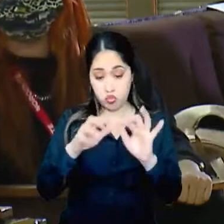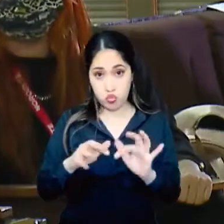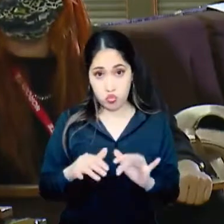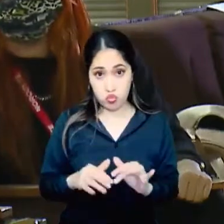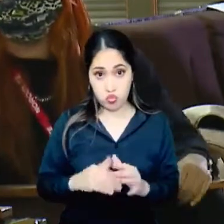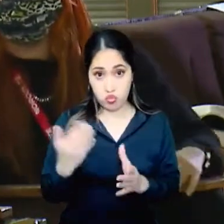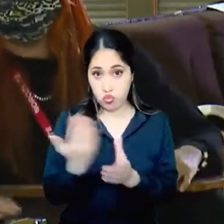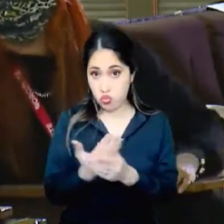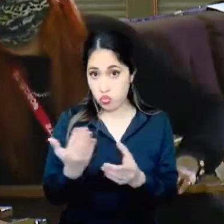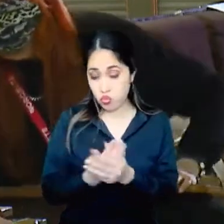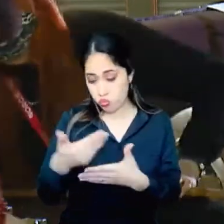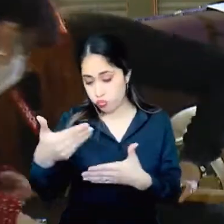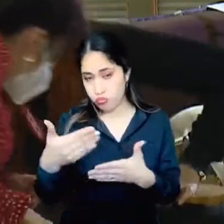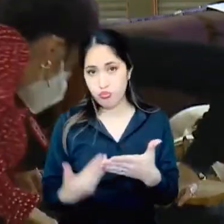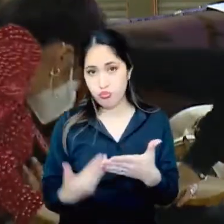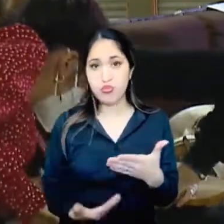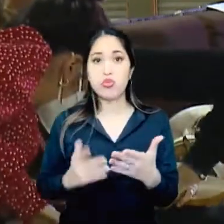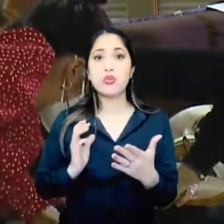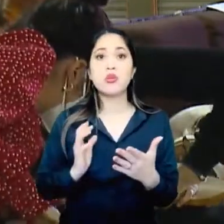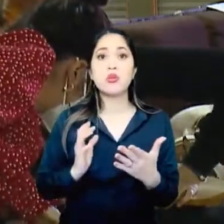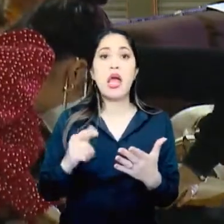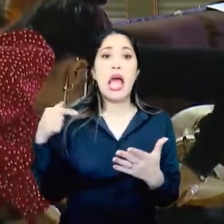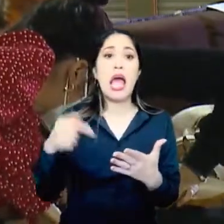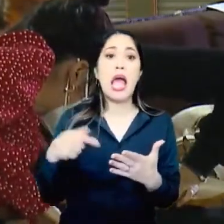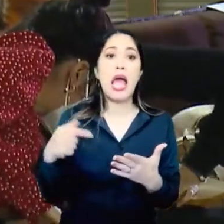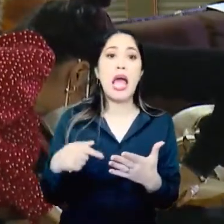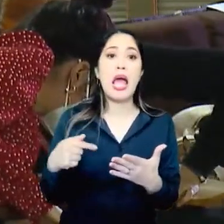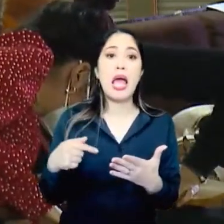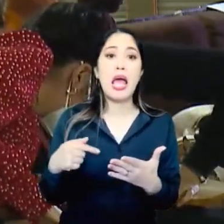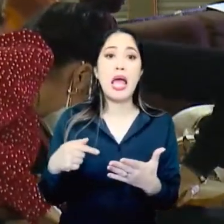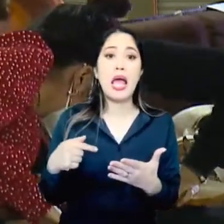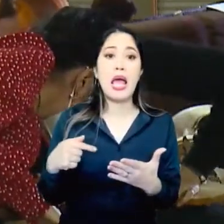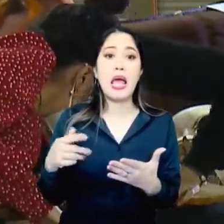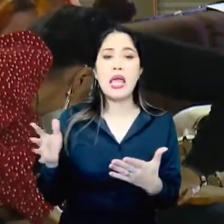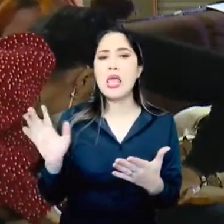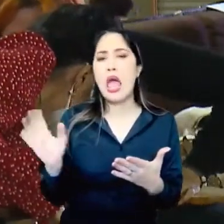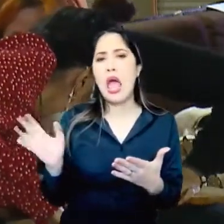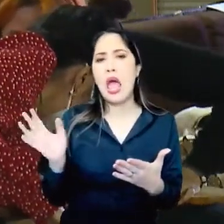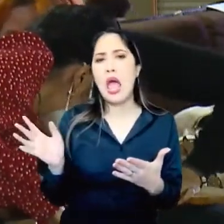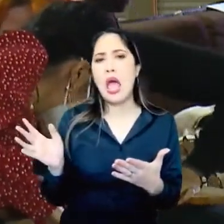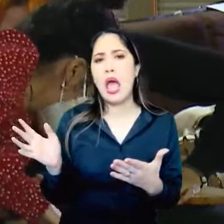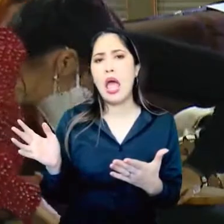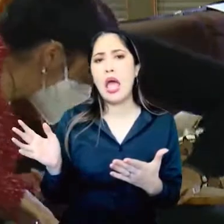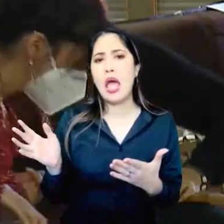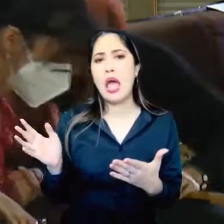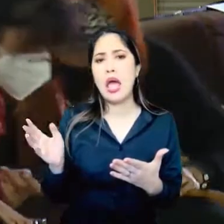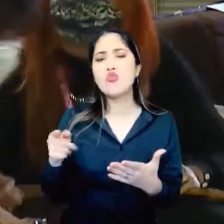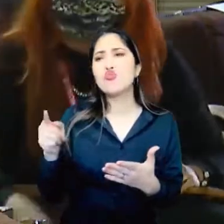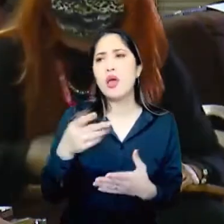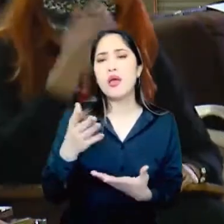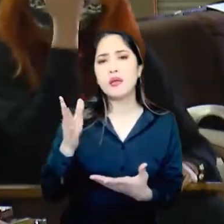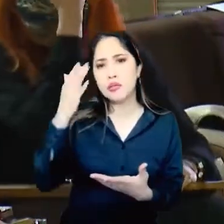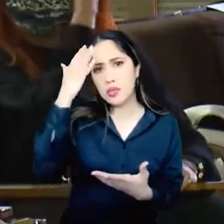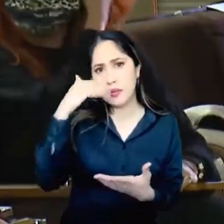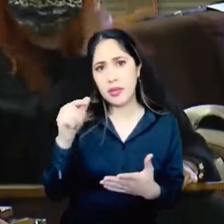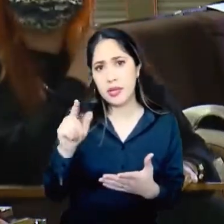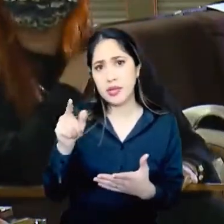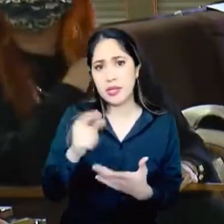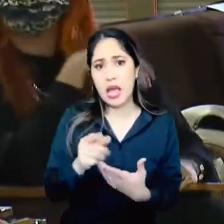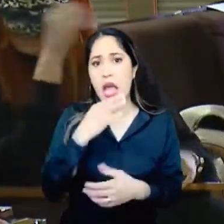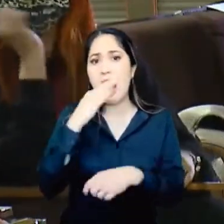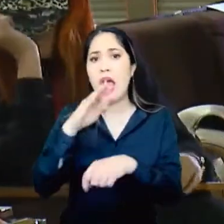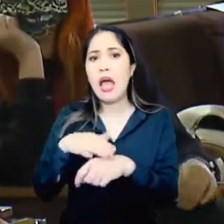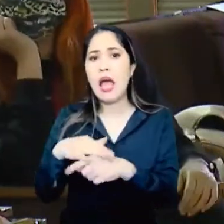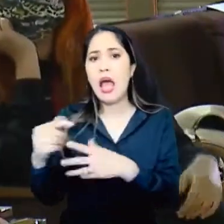es una situación nada más de comentarle, sino está totalmente documentado. ¿Cuál sería